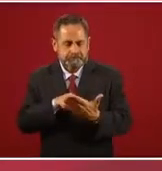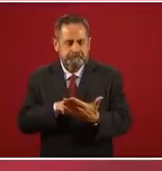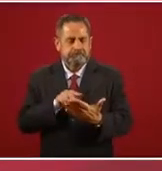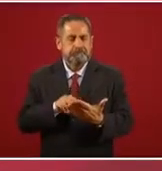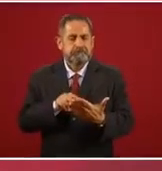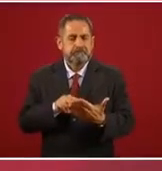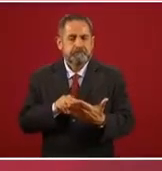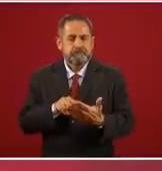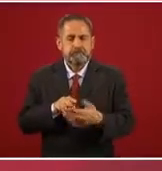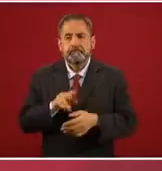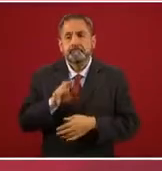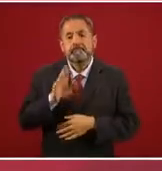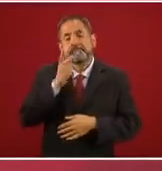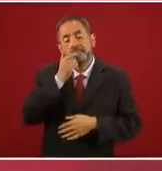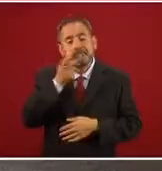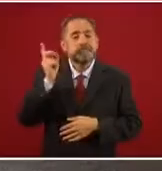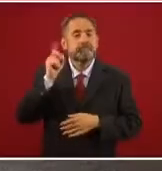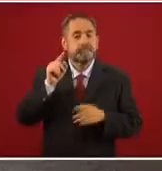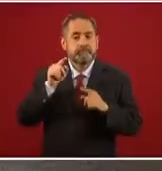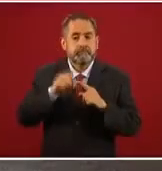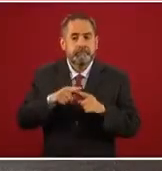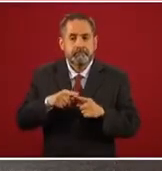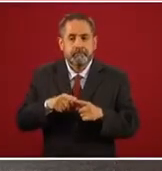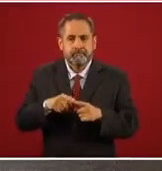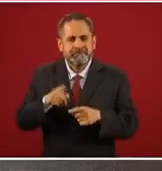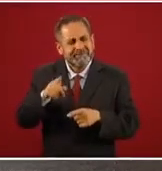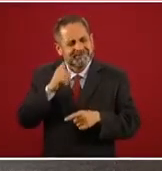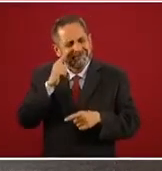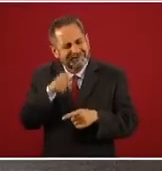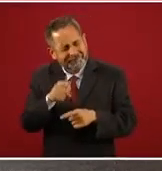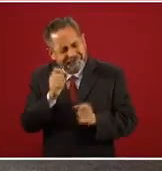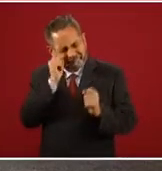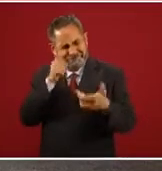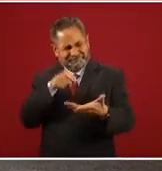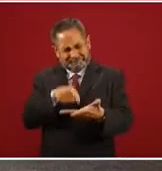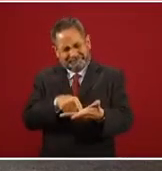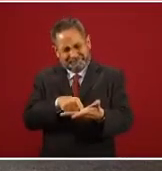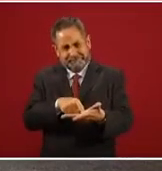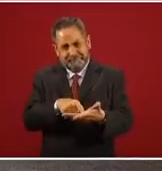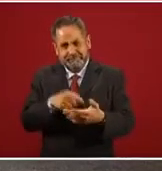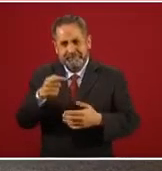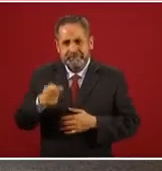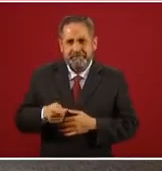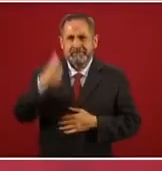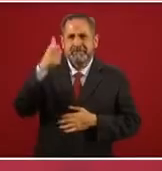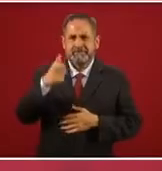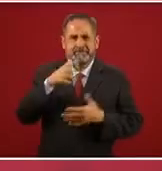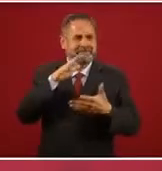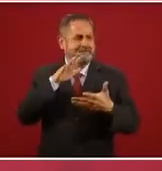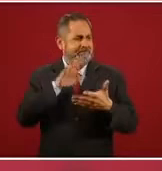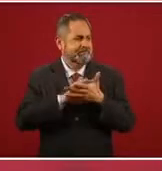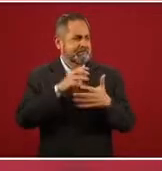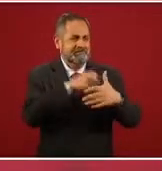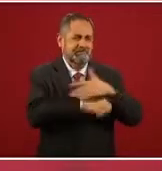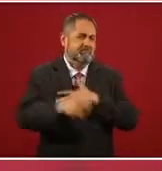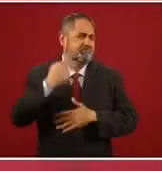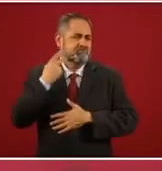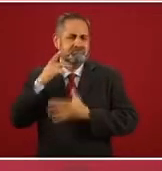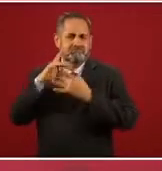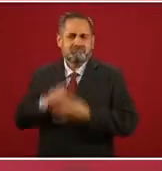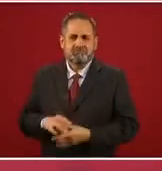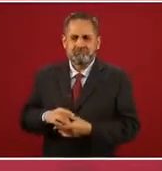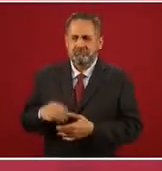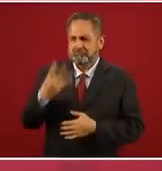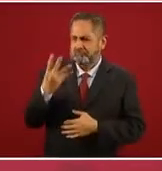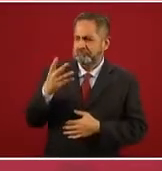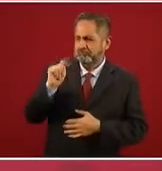y se hablaba de que era el primer, me llamó la atención eso, ¿no? El primer preso político de la